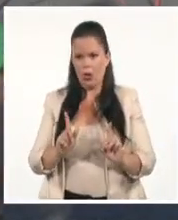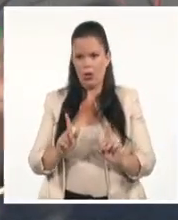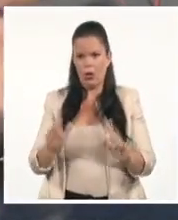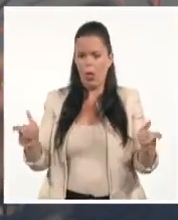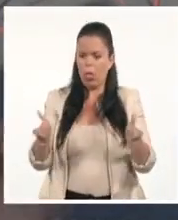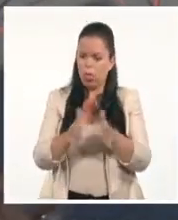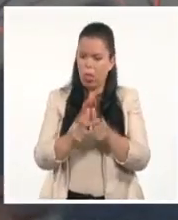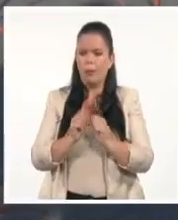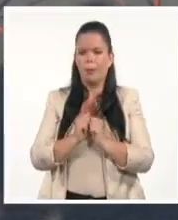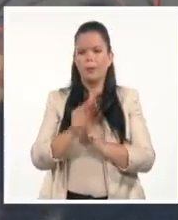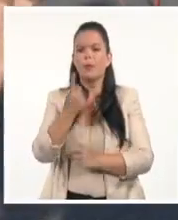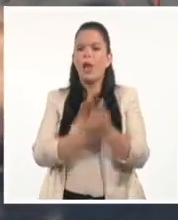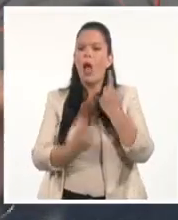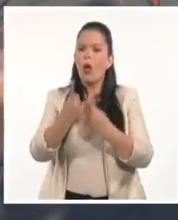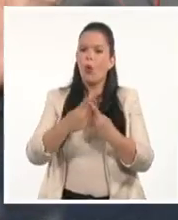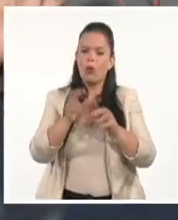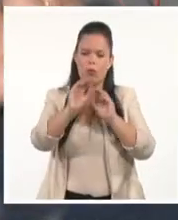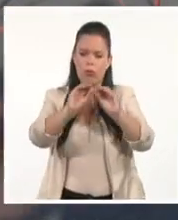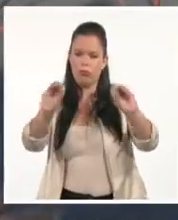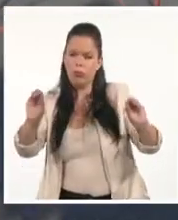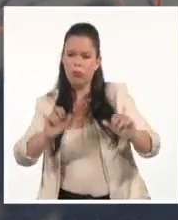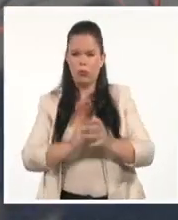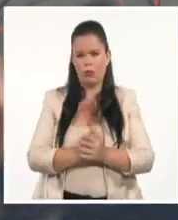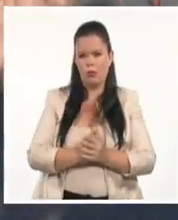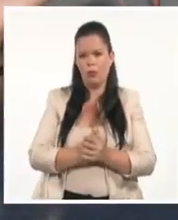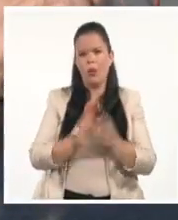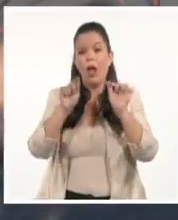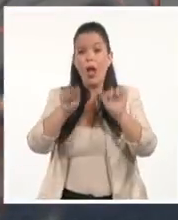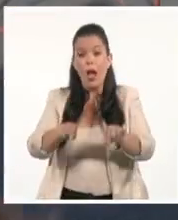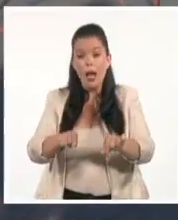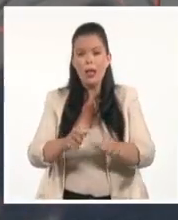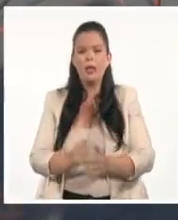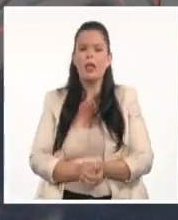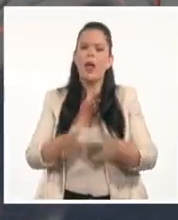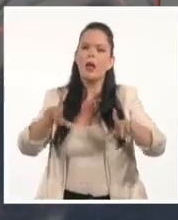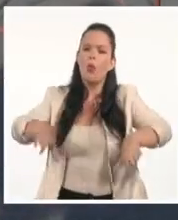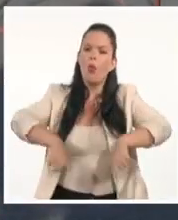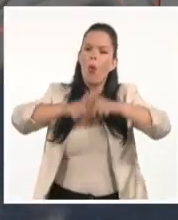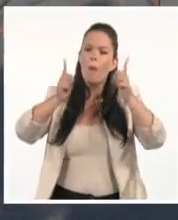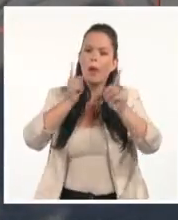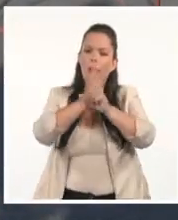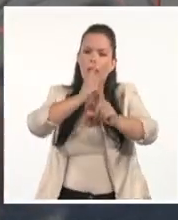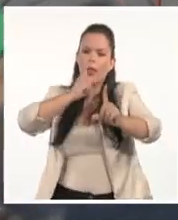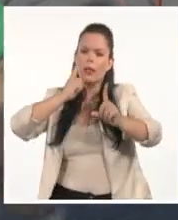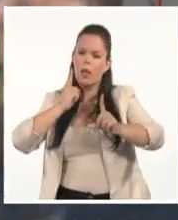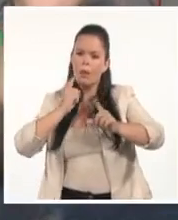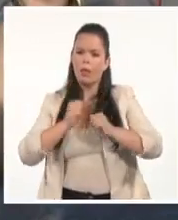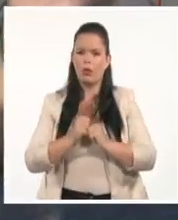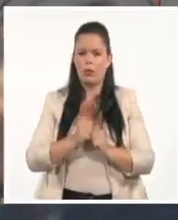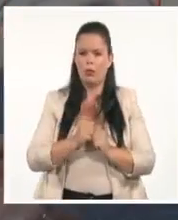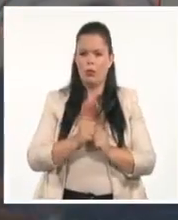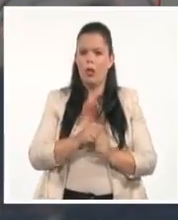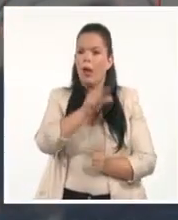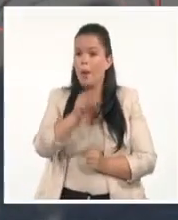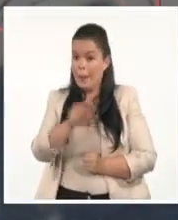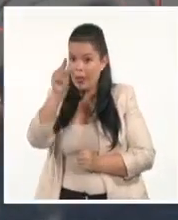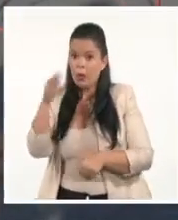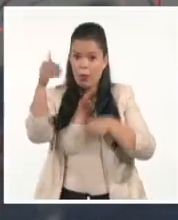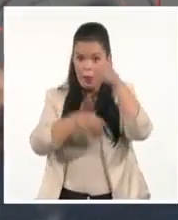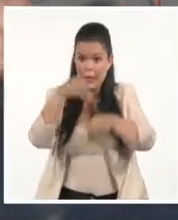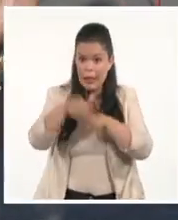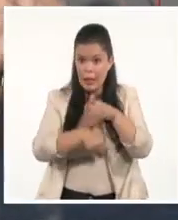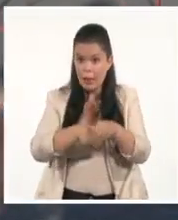convocado. Es un acto donde estamos pidiendo sobre todo el distanciamiento físico de las personas que vengan. Es un acto donde estamos pidiendo